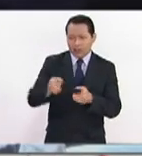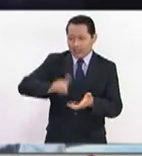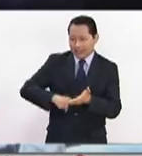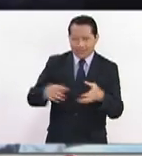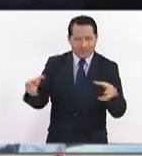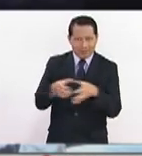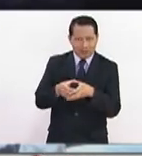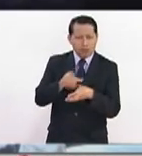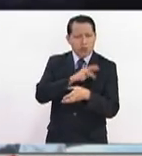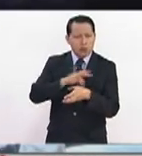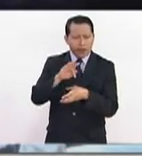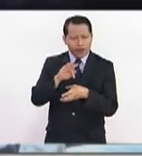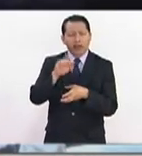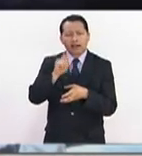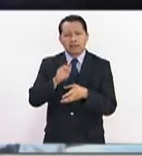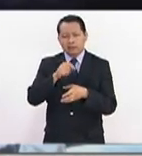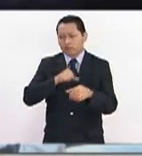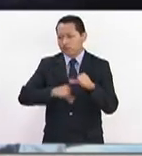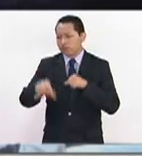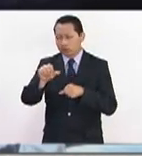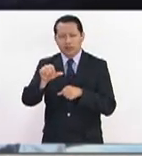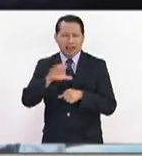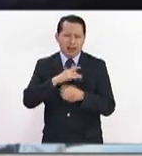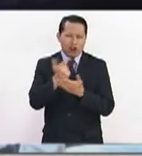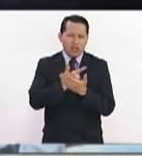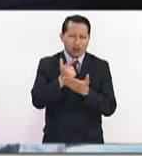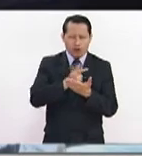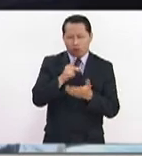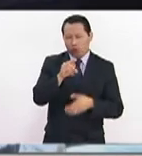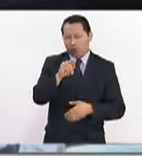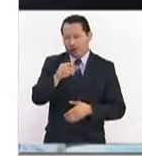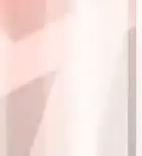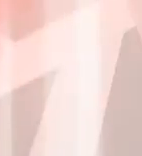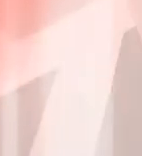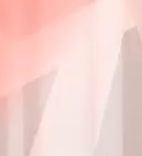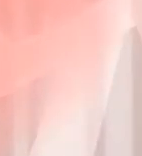emite una terna para sustituir al contador público Juan Manuel Portal.